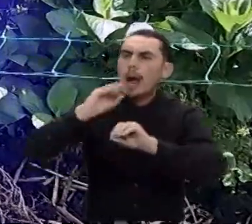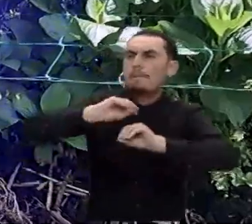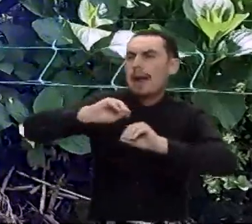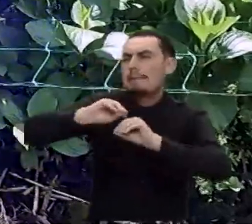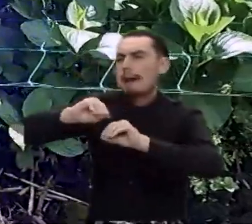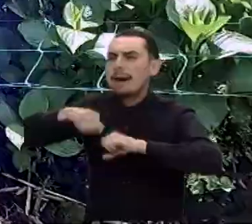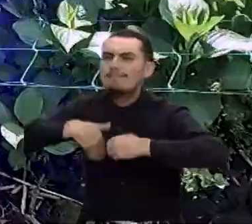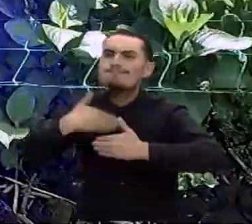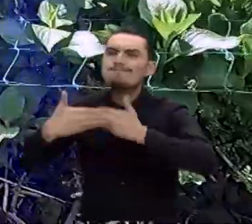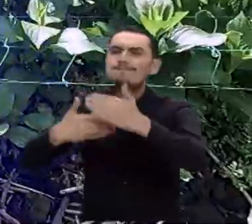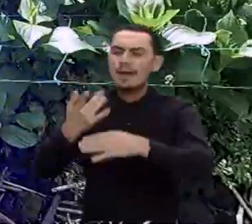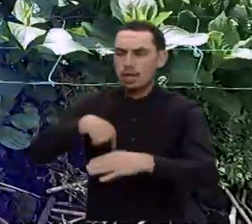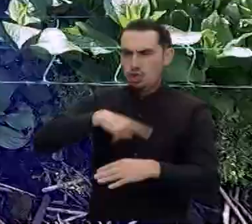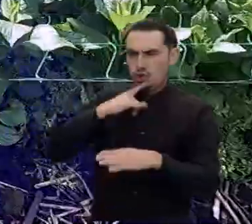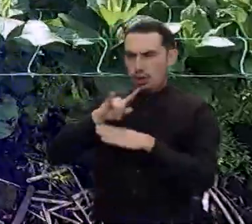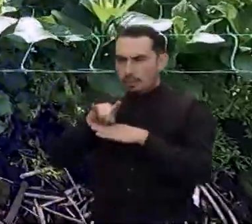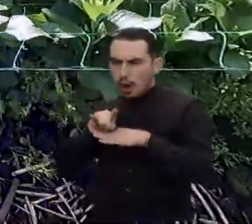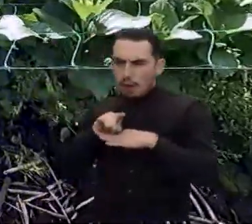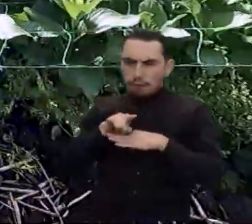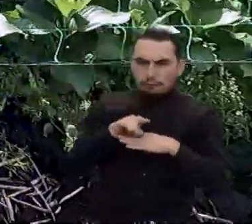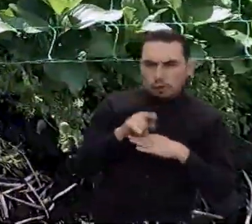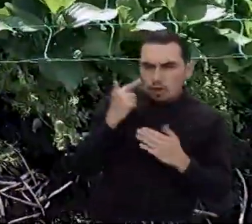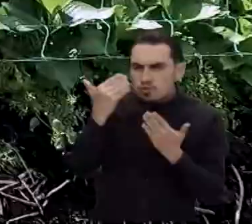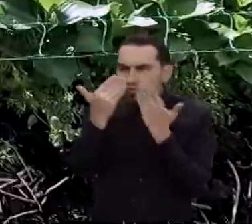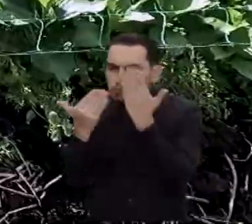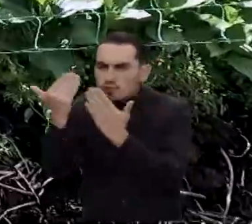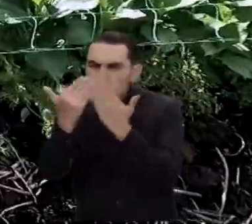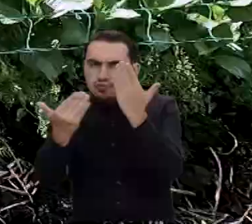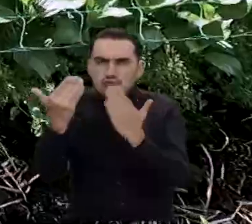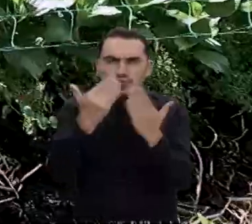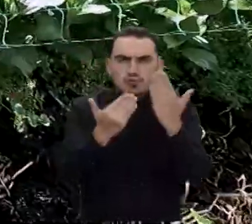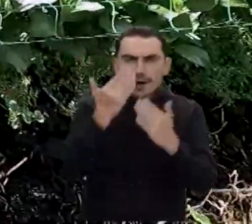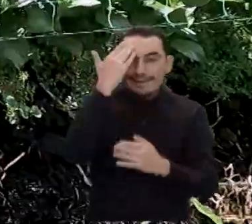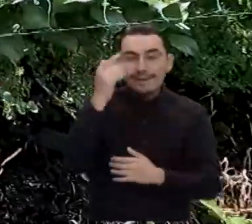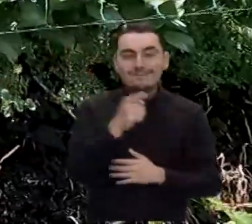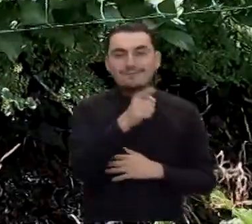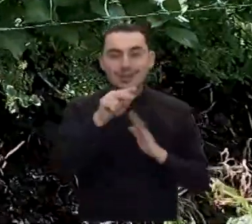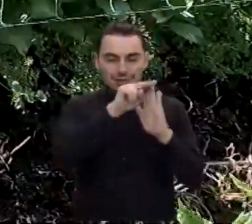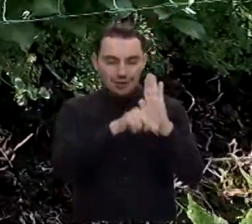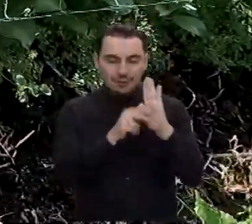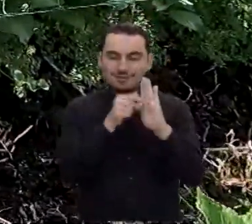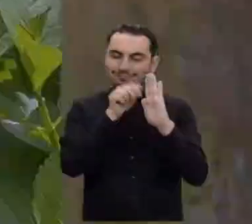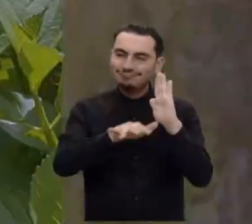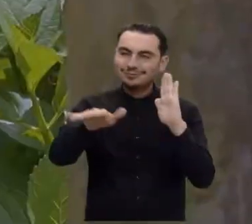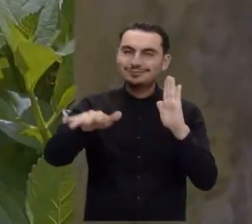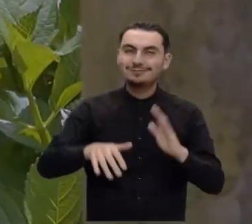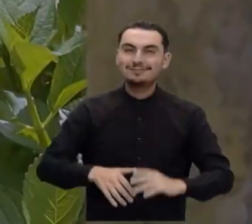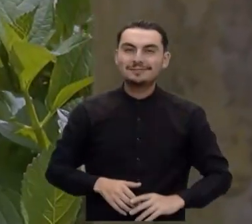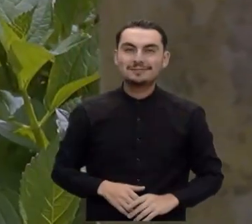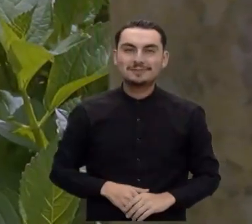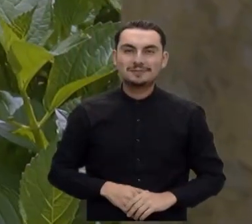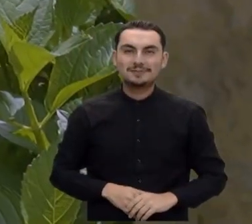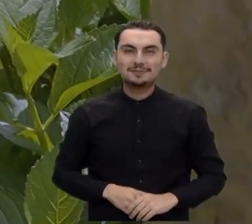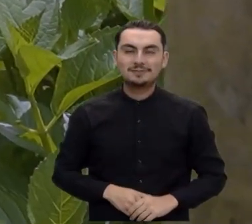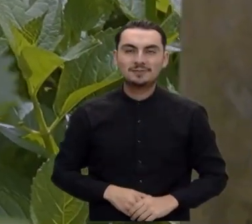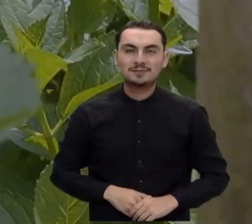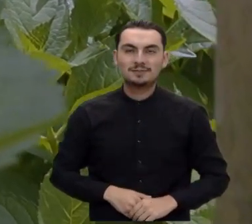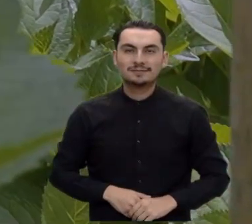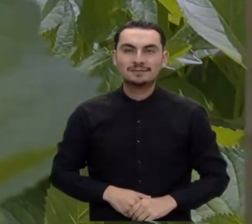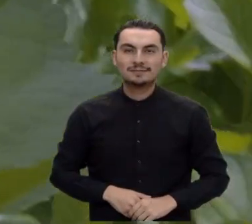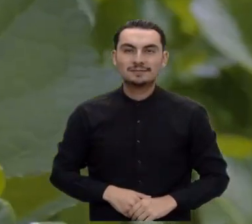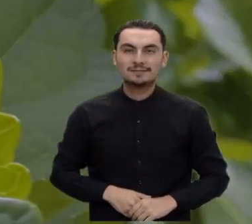y haciendo las labores, digamos, de verificación y capacitación. de la norma.